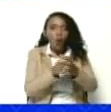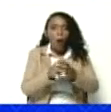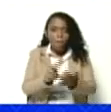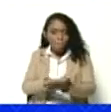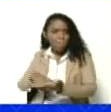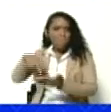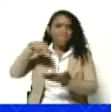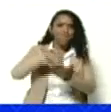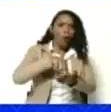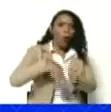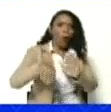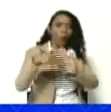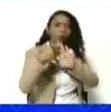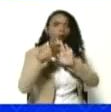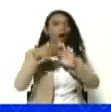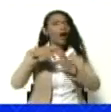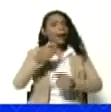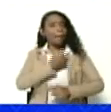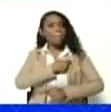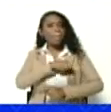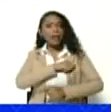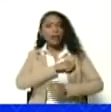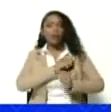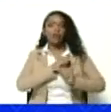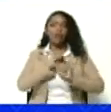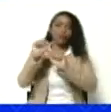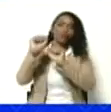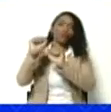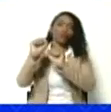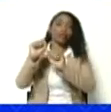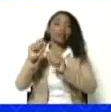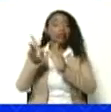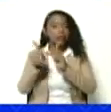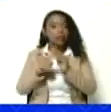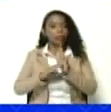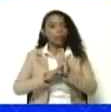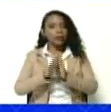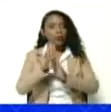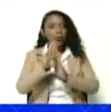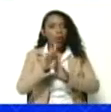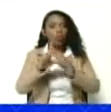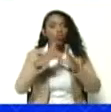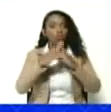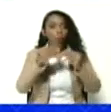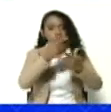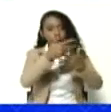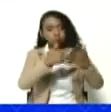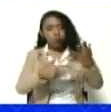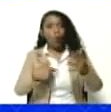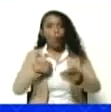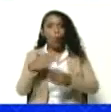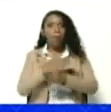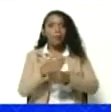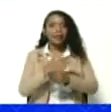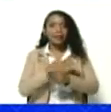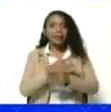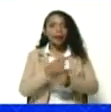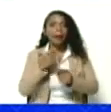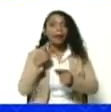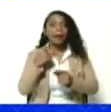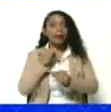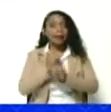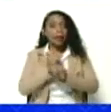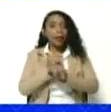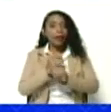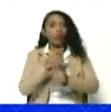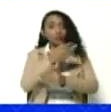levantan contra el colonialismo español. Y así desarrolla todo el relato. Lo voy a compartir en mis redes sociales para el estudio